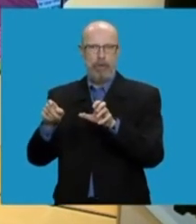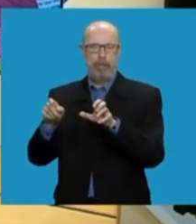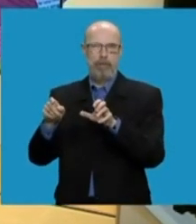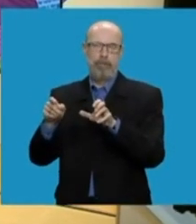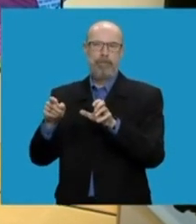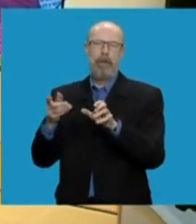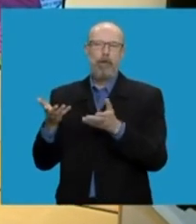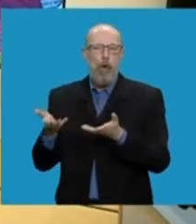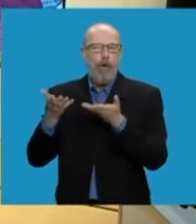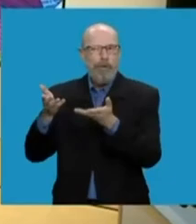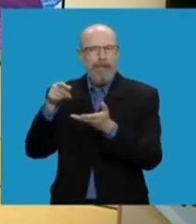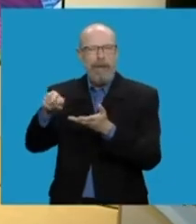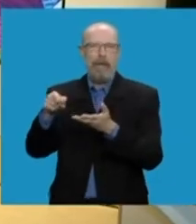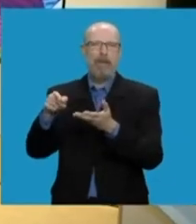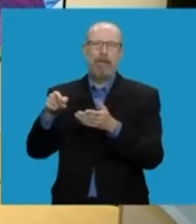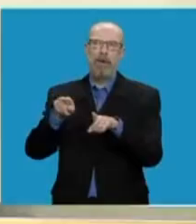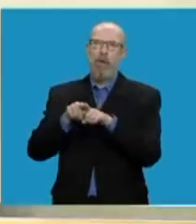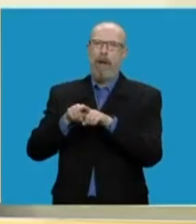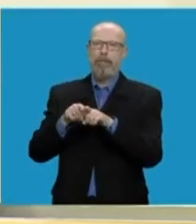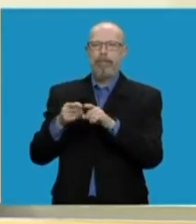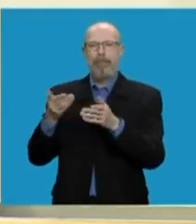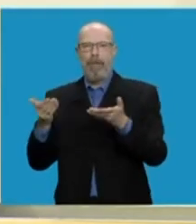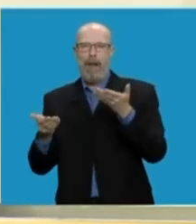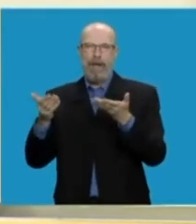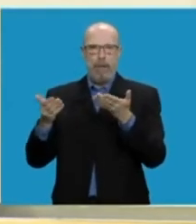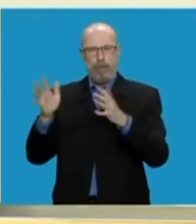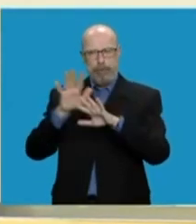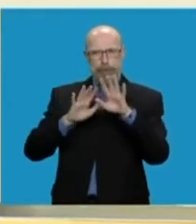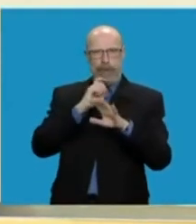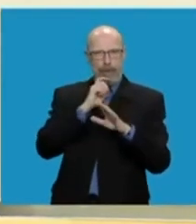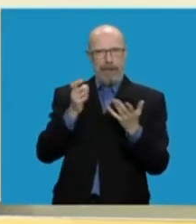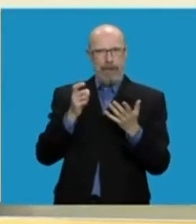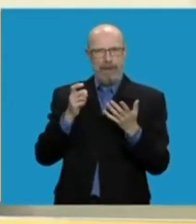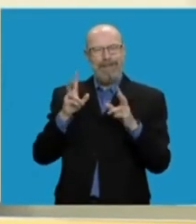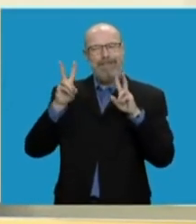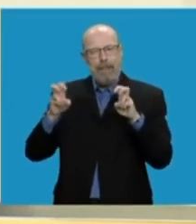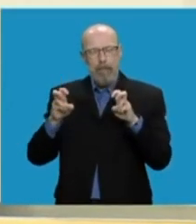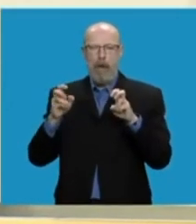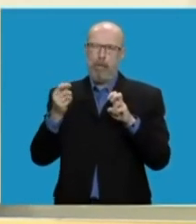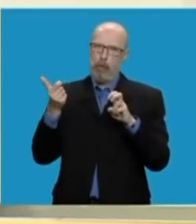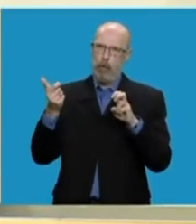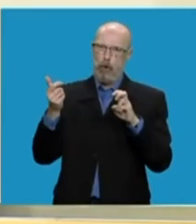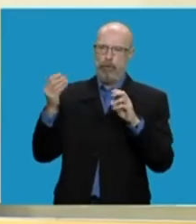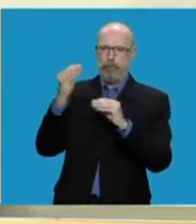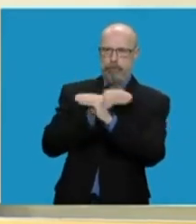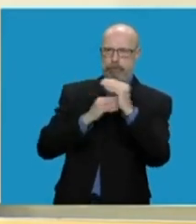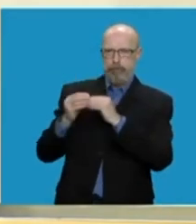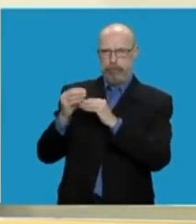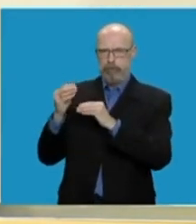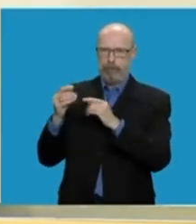siempre, ese complejo equilibrio en un tema tan controvertido. Es un tema con